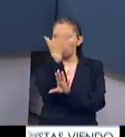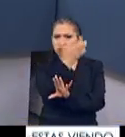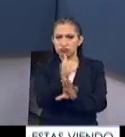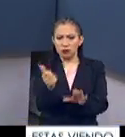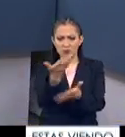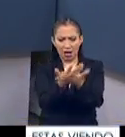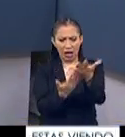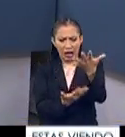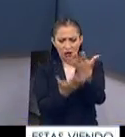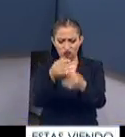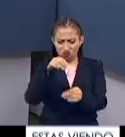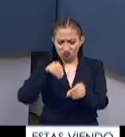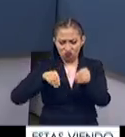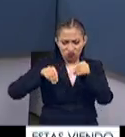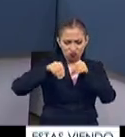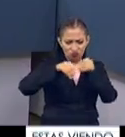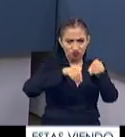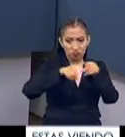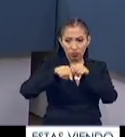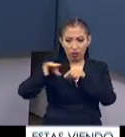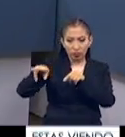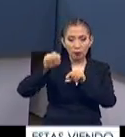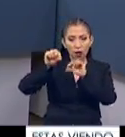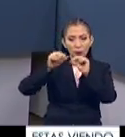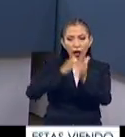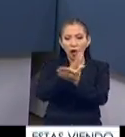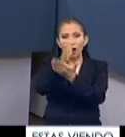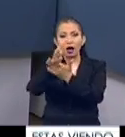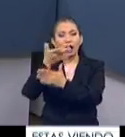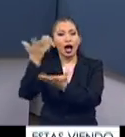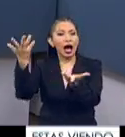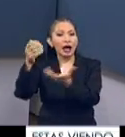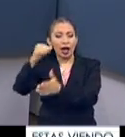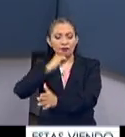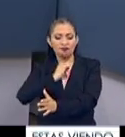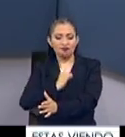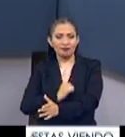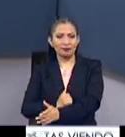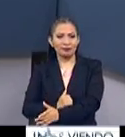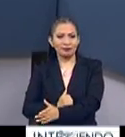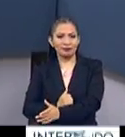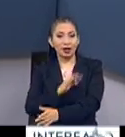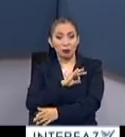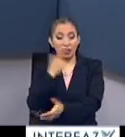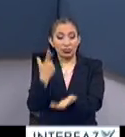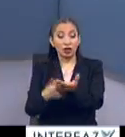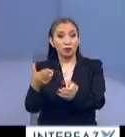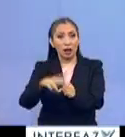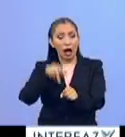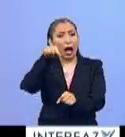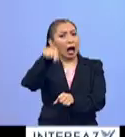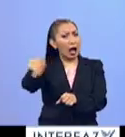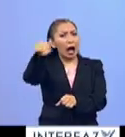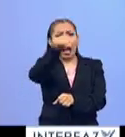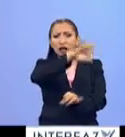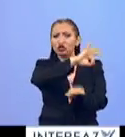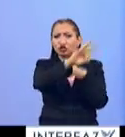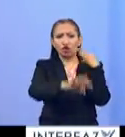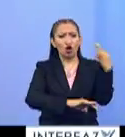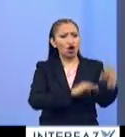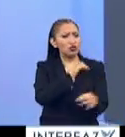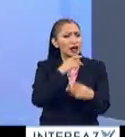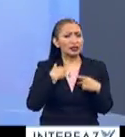las manos, entonces ellos finalmente se van hacia las áreas quirúrgicas y puede ser, en el hospital tenemos prácticamente todas